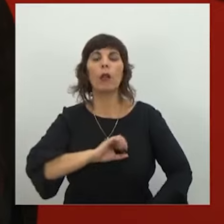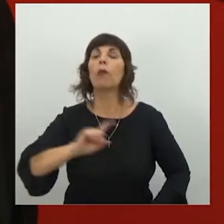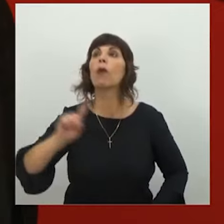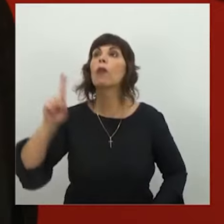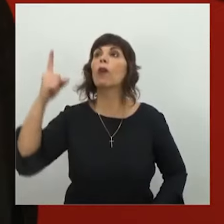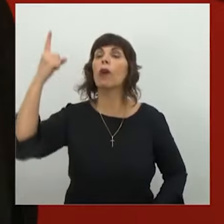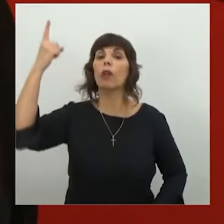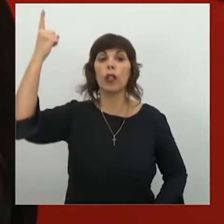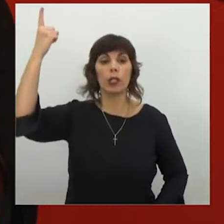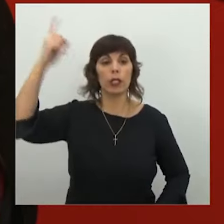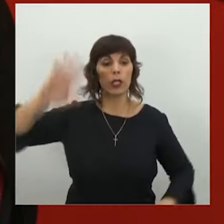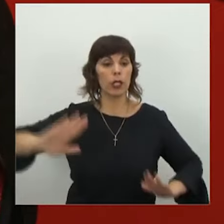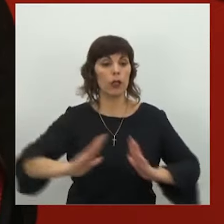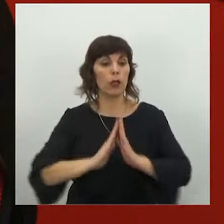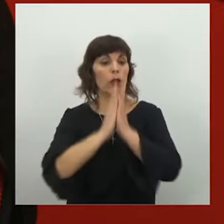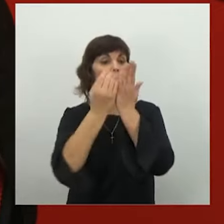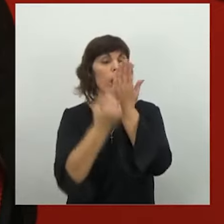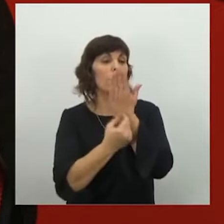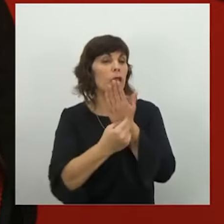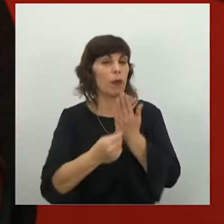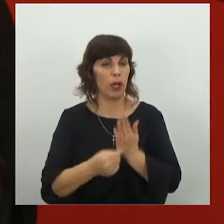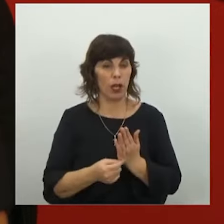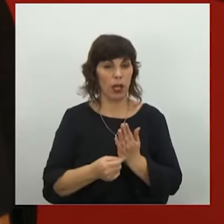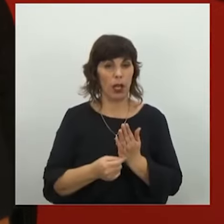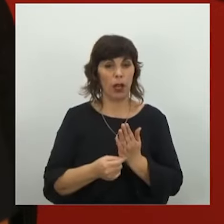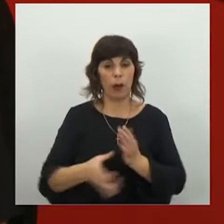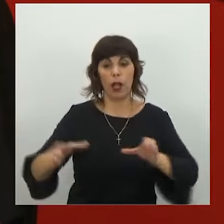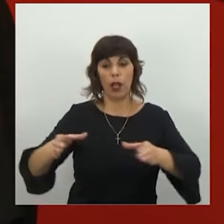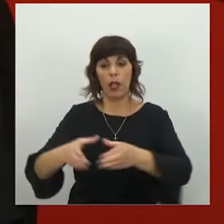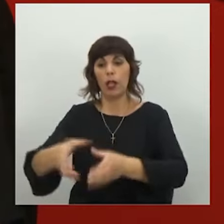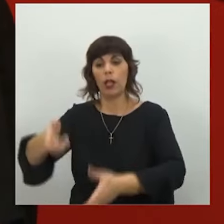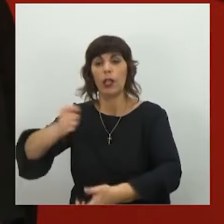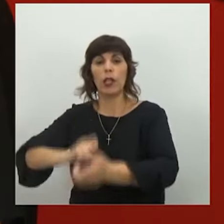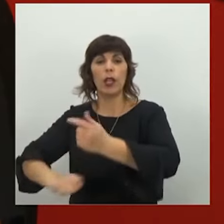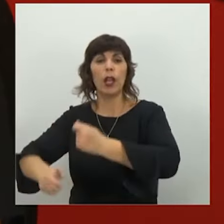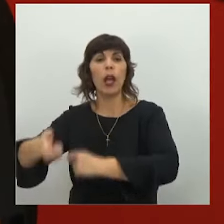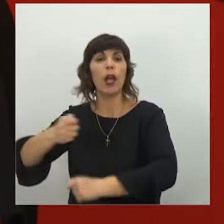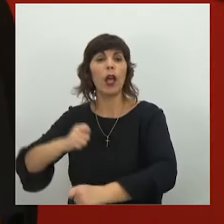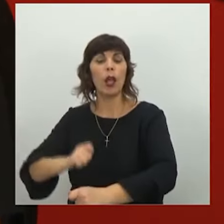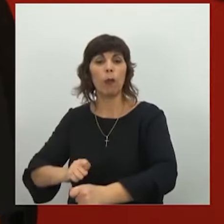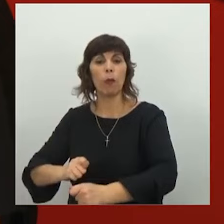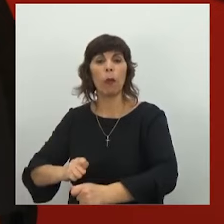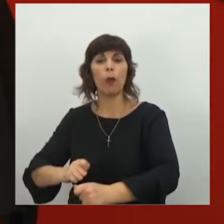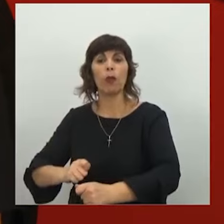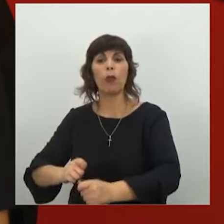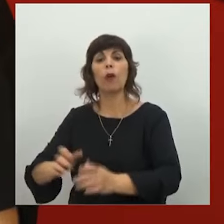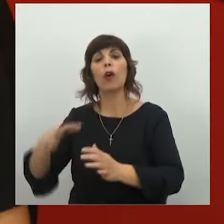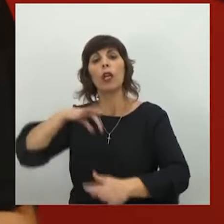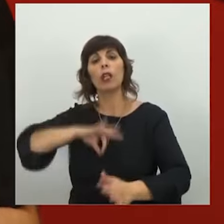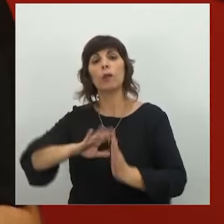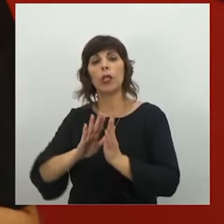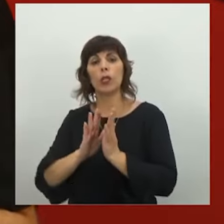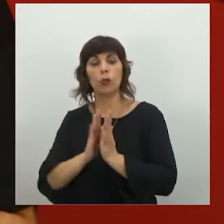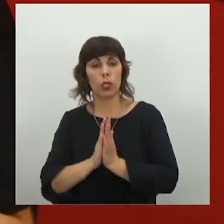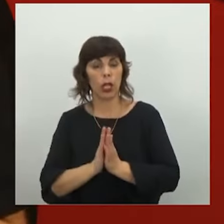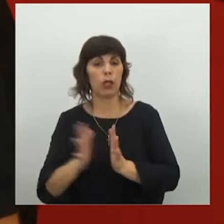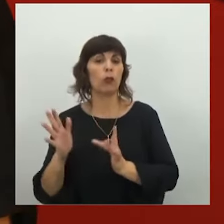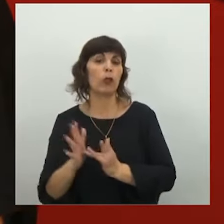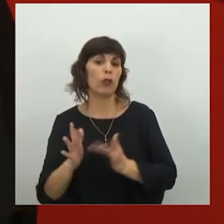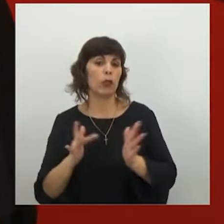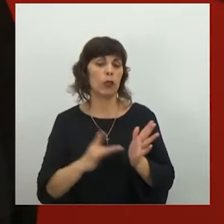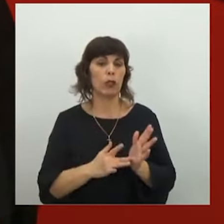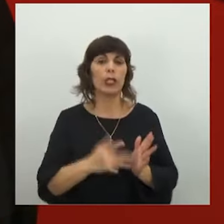pozo es el Espíritu Santo. Y el propio pozo es Jesucristo. Cuando uno